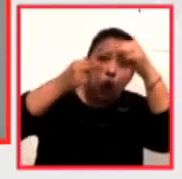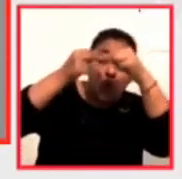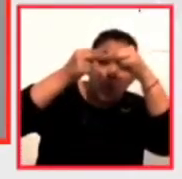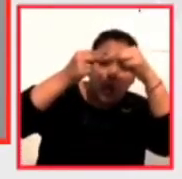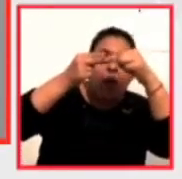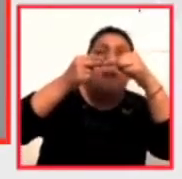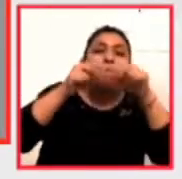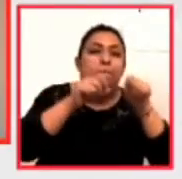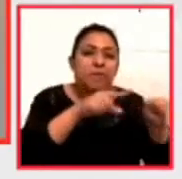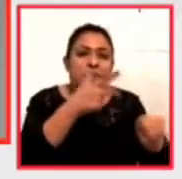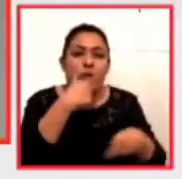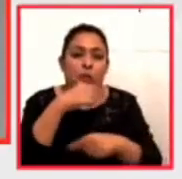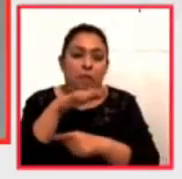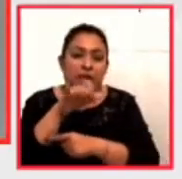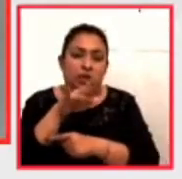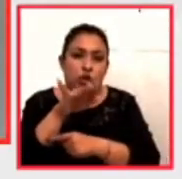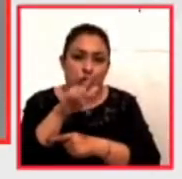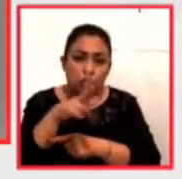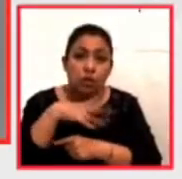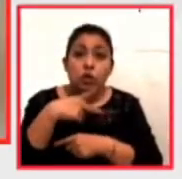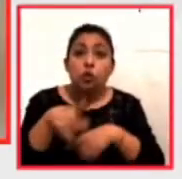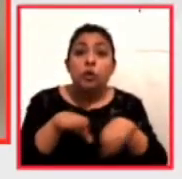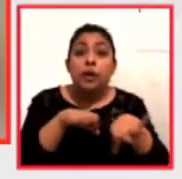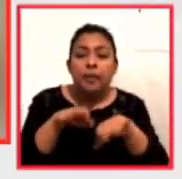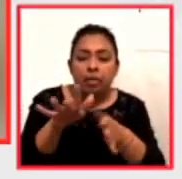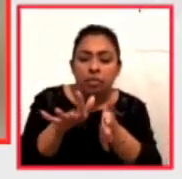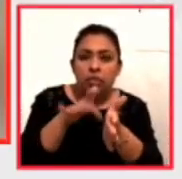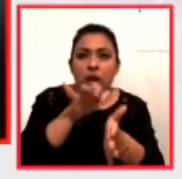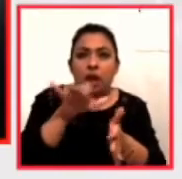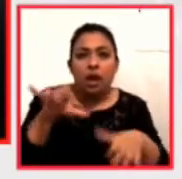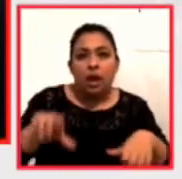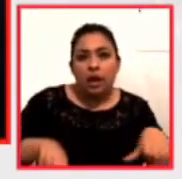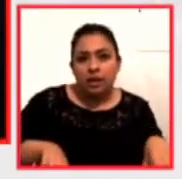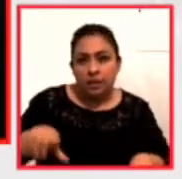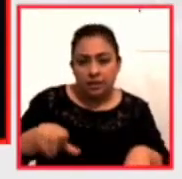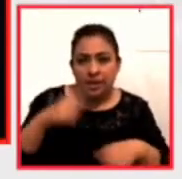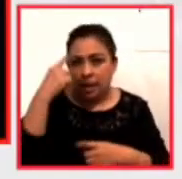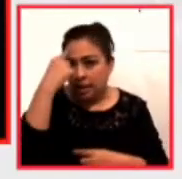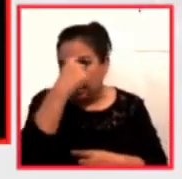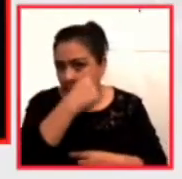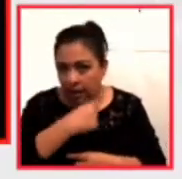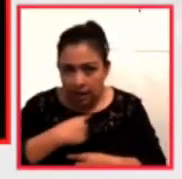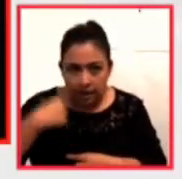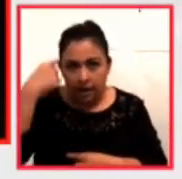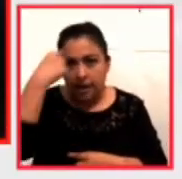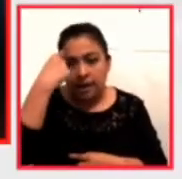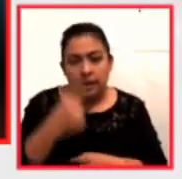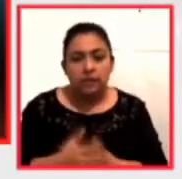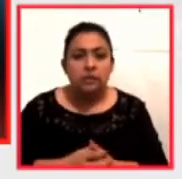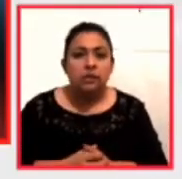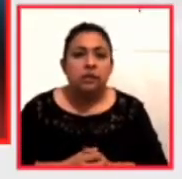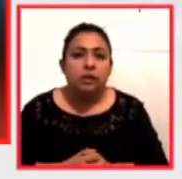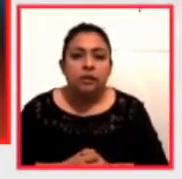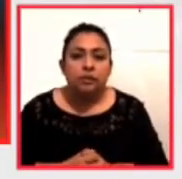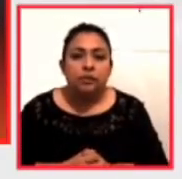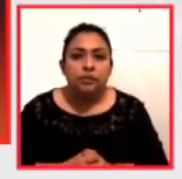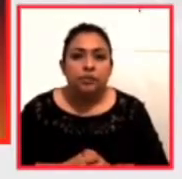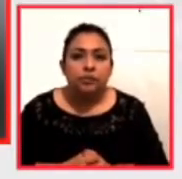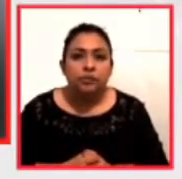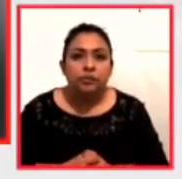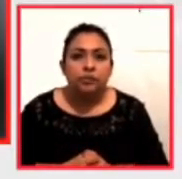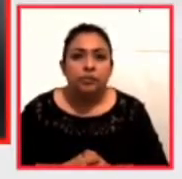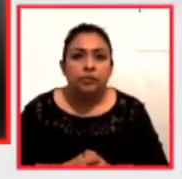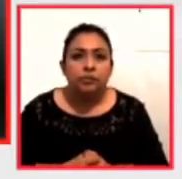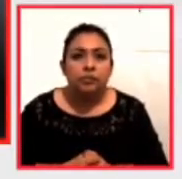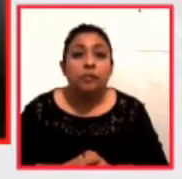artista Marcos Kurtich, en cuyo trabajo se inspira la actividad Caras. Puedes recortar los ojos de los personajes que aparecen en